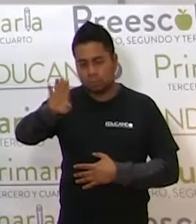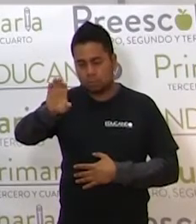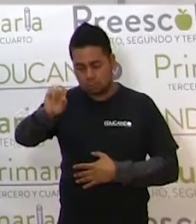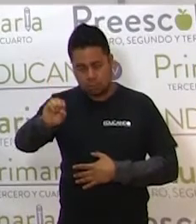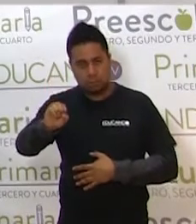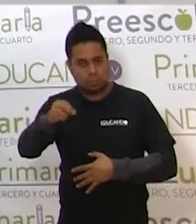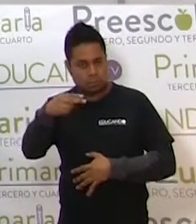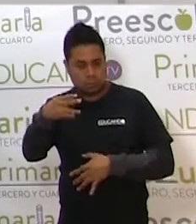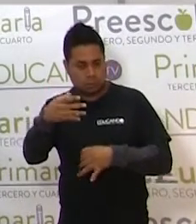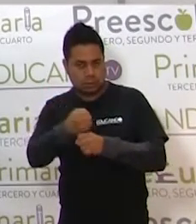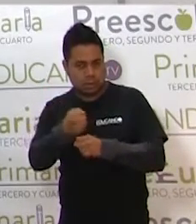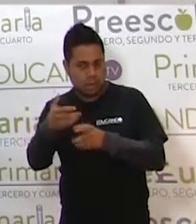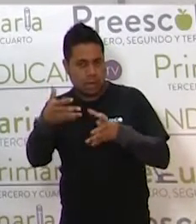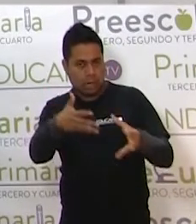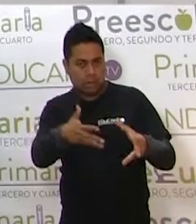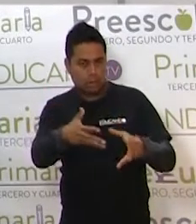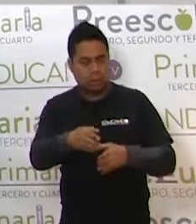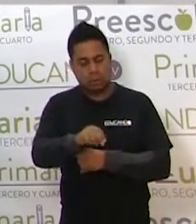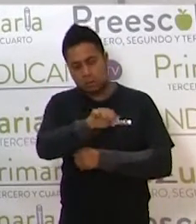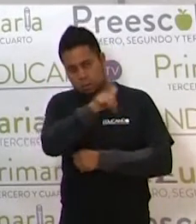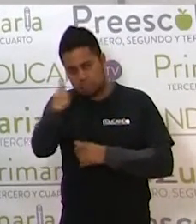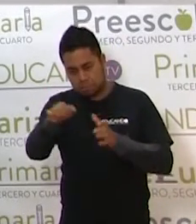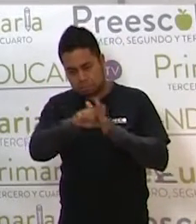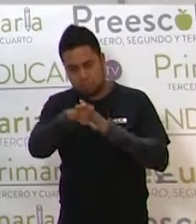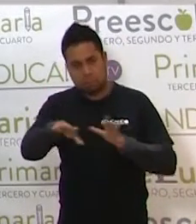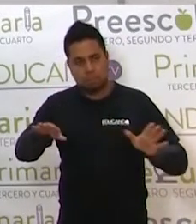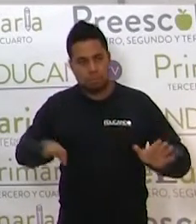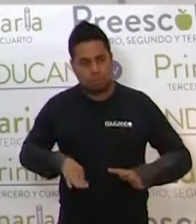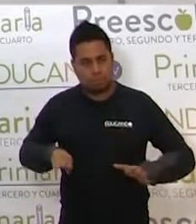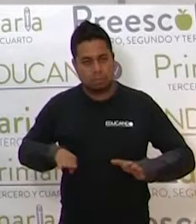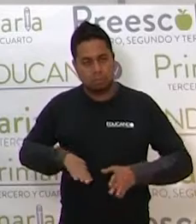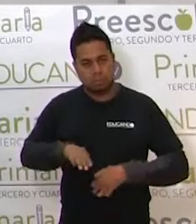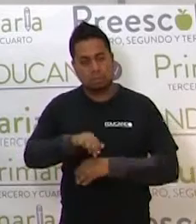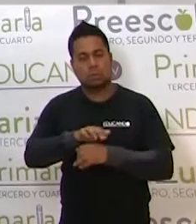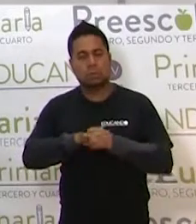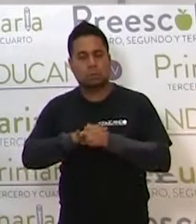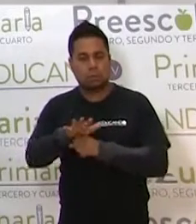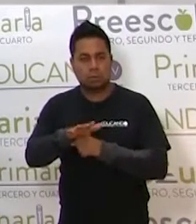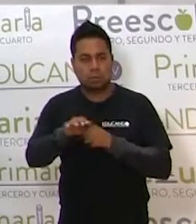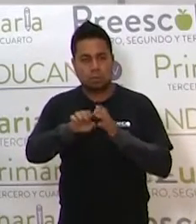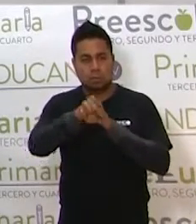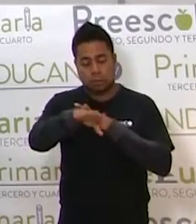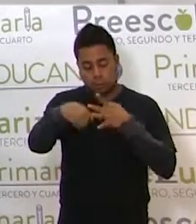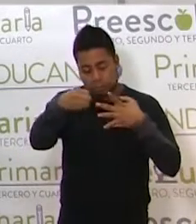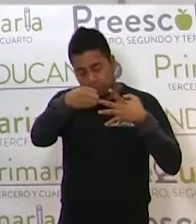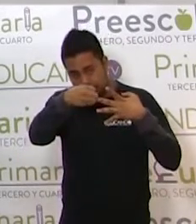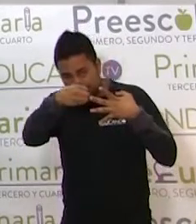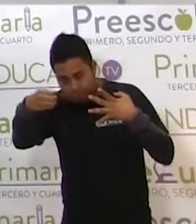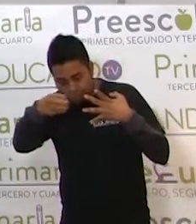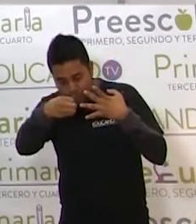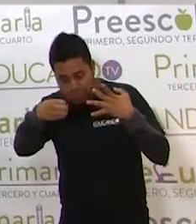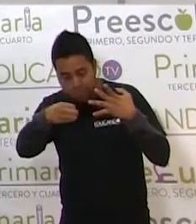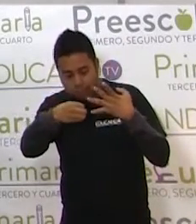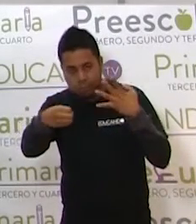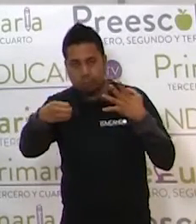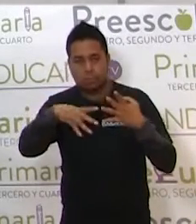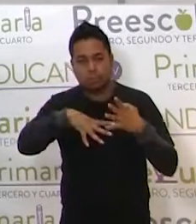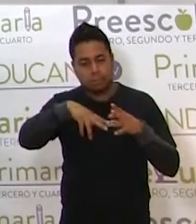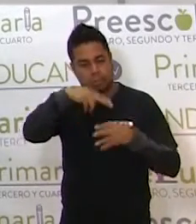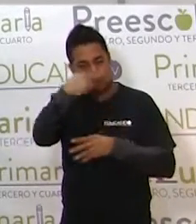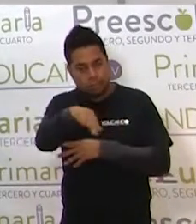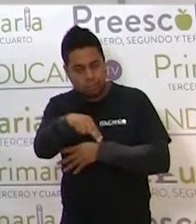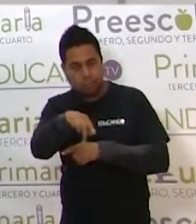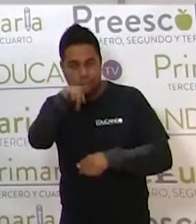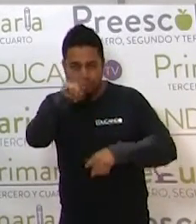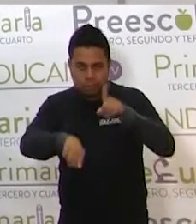la otra característica más es que los versos van a tener un nombre según